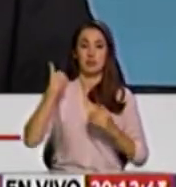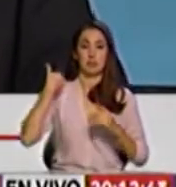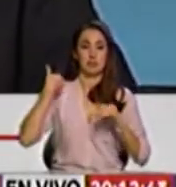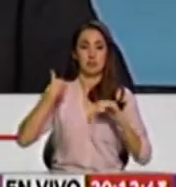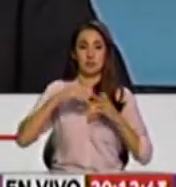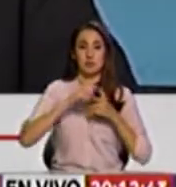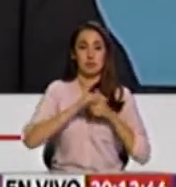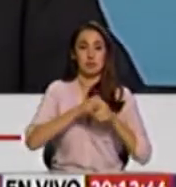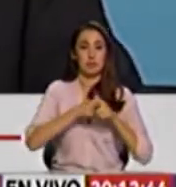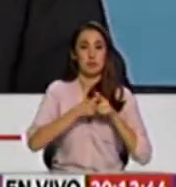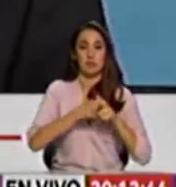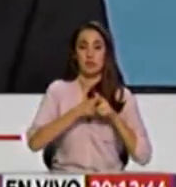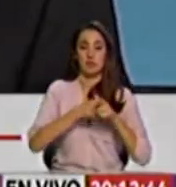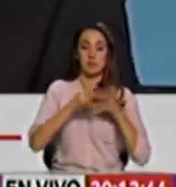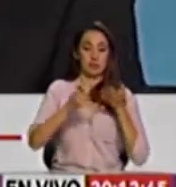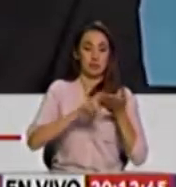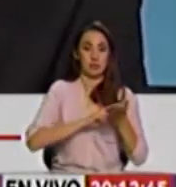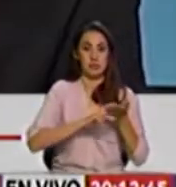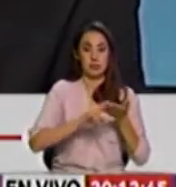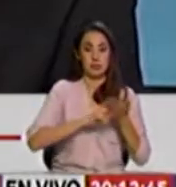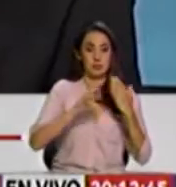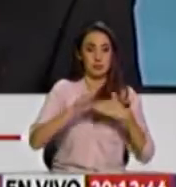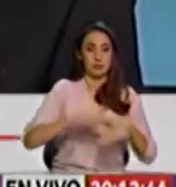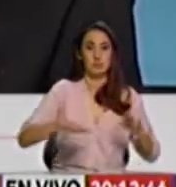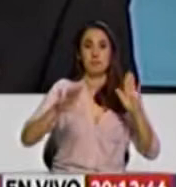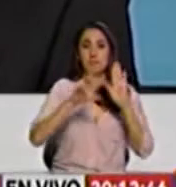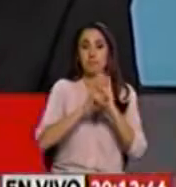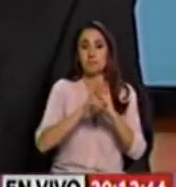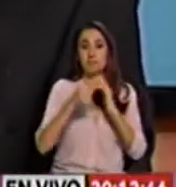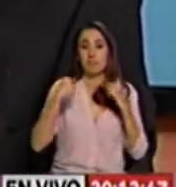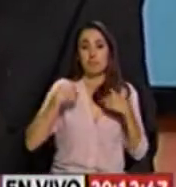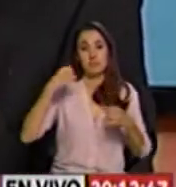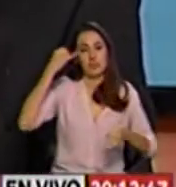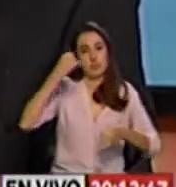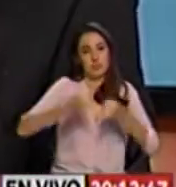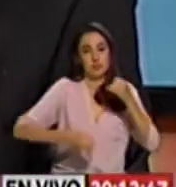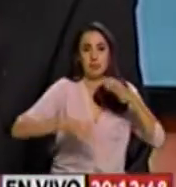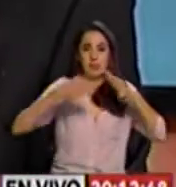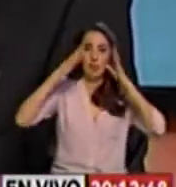De no ser así, entra por el Ministerio de la Ley. Es decir, nosotros a finales de mes